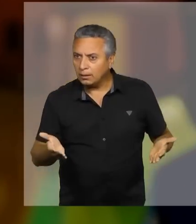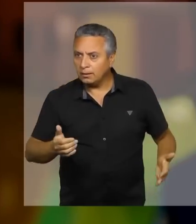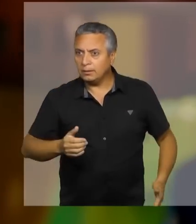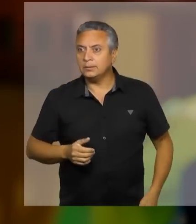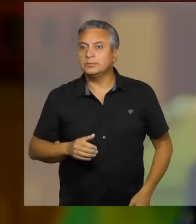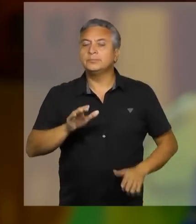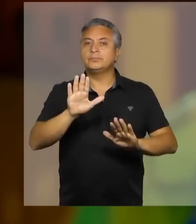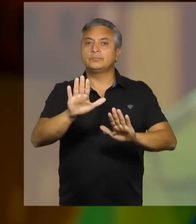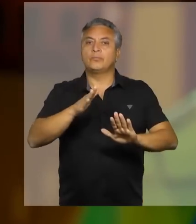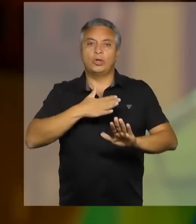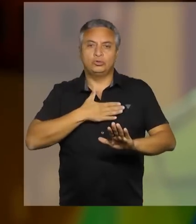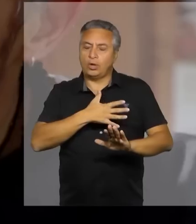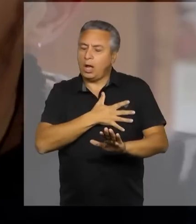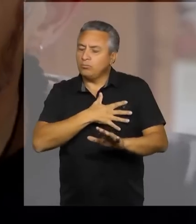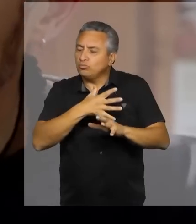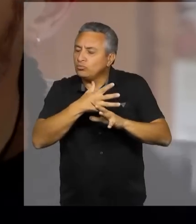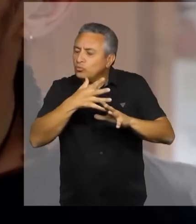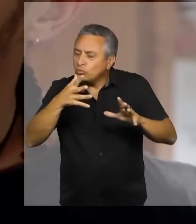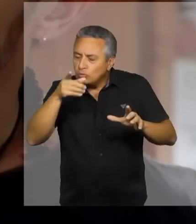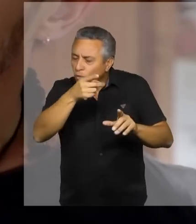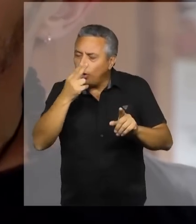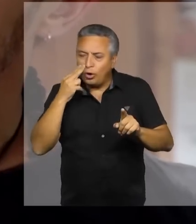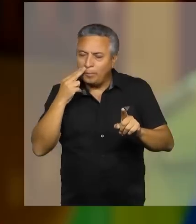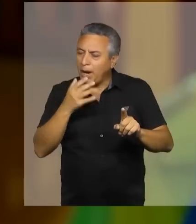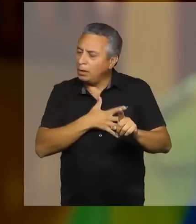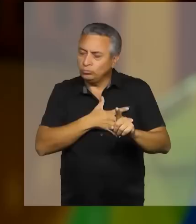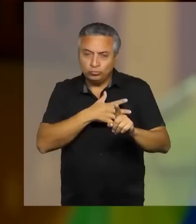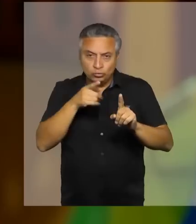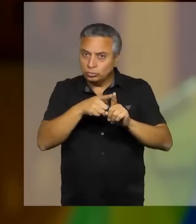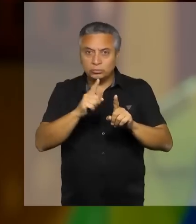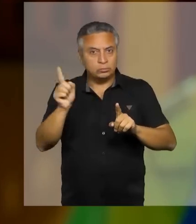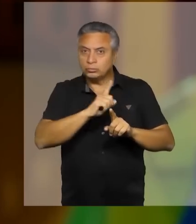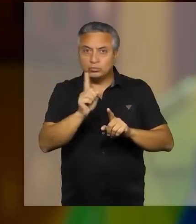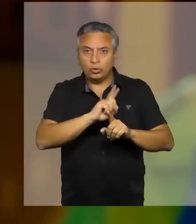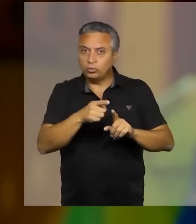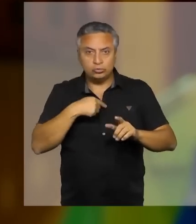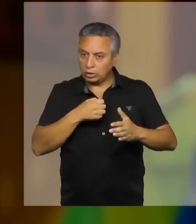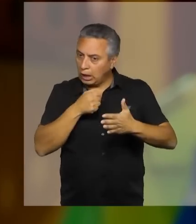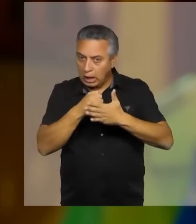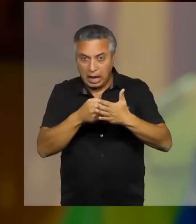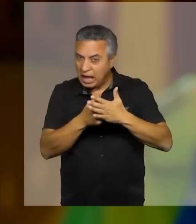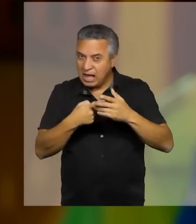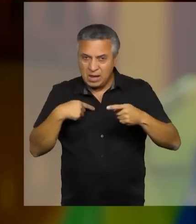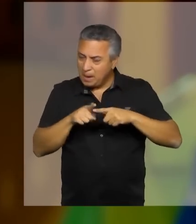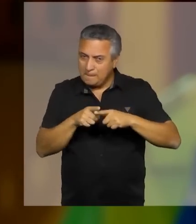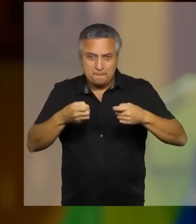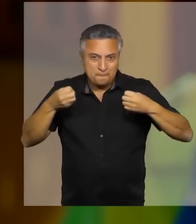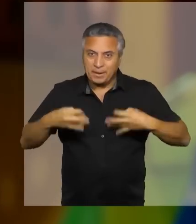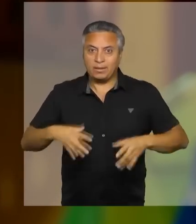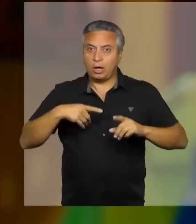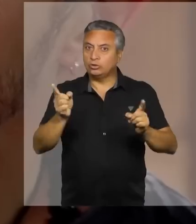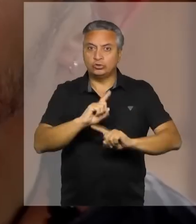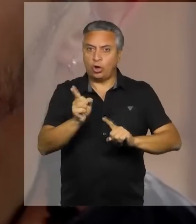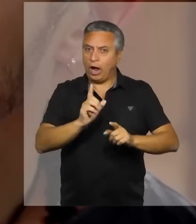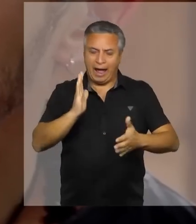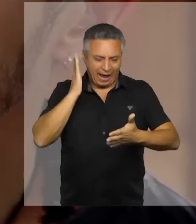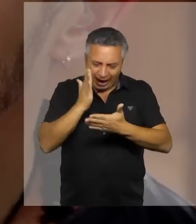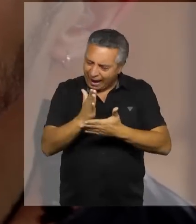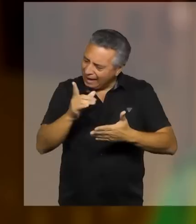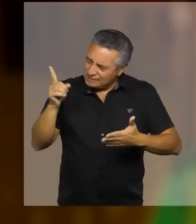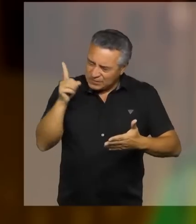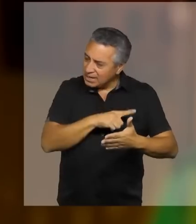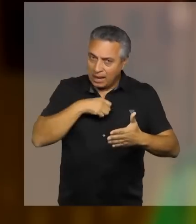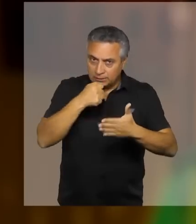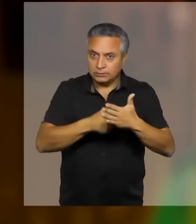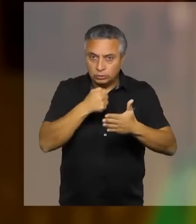Mira, yo amo mucho a ese hombre. ¿Ya? Y no voy a dar la pelea por perdida, a no ser que la pelea hasta el final. Y